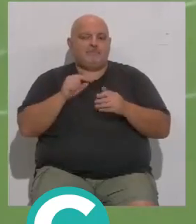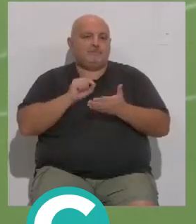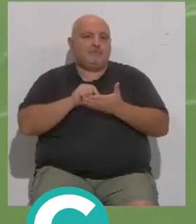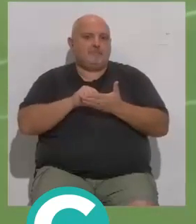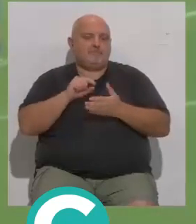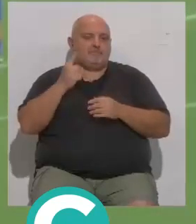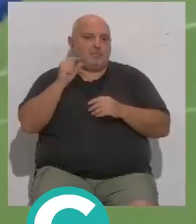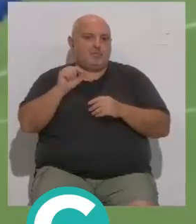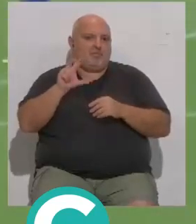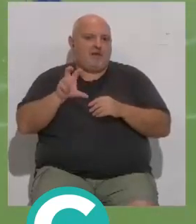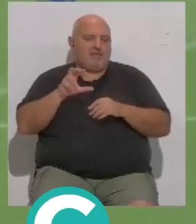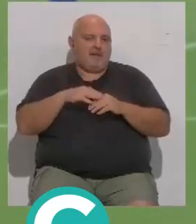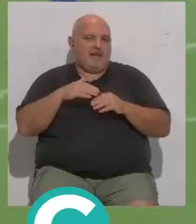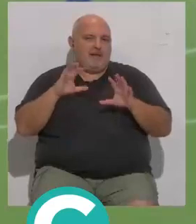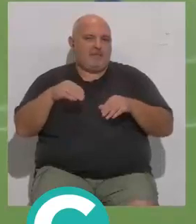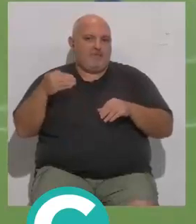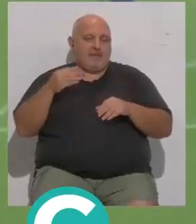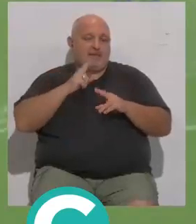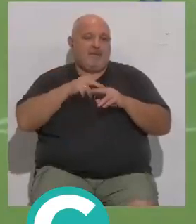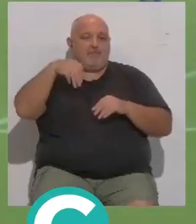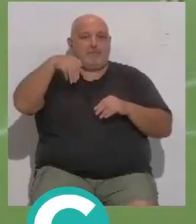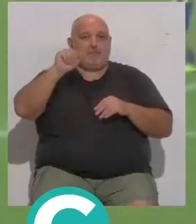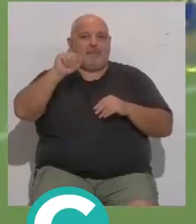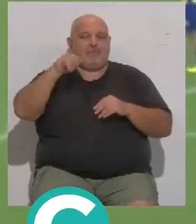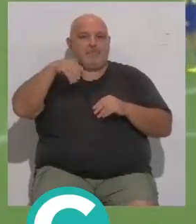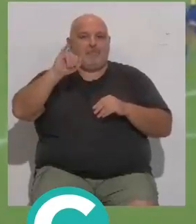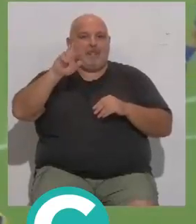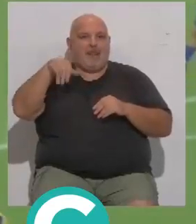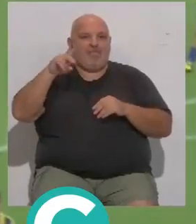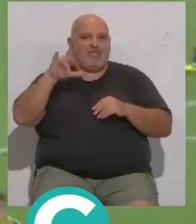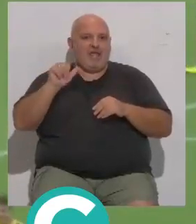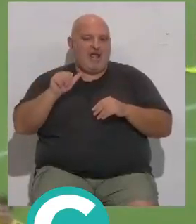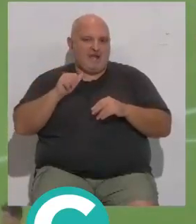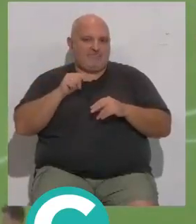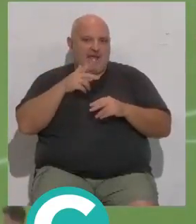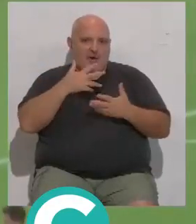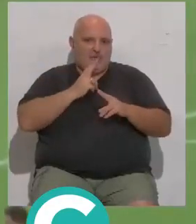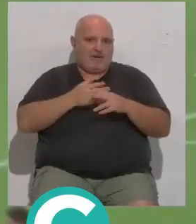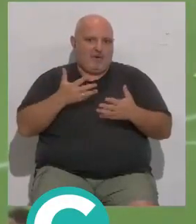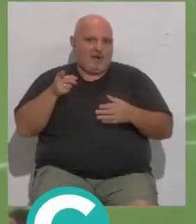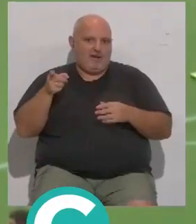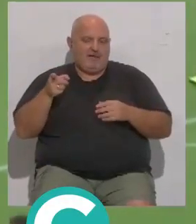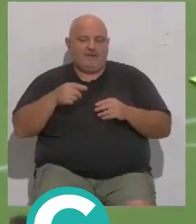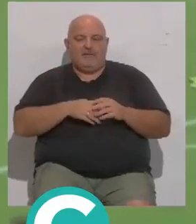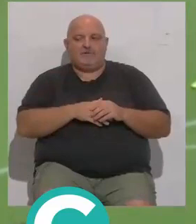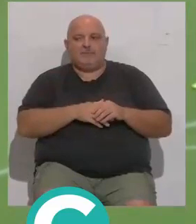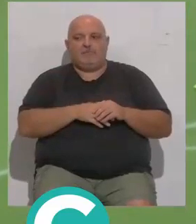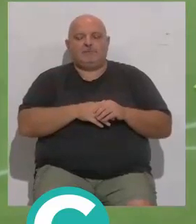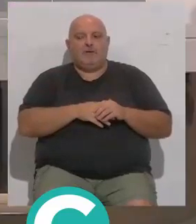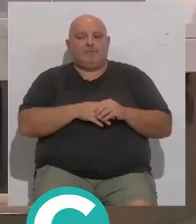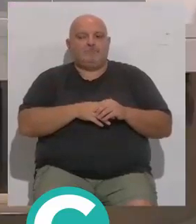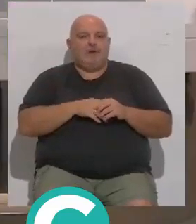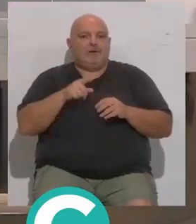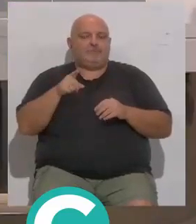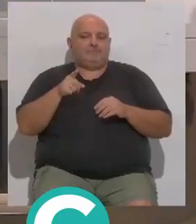que se traía el equipo del Cádiz Mirandilla le permite también llegar con